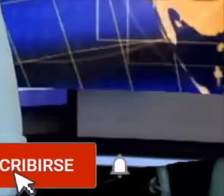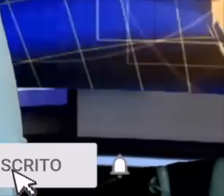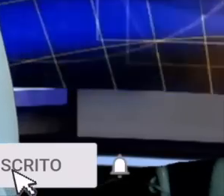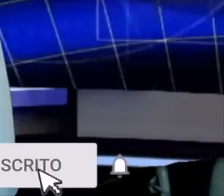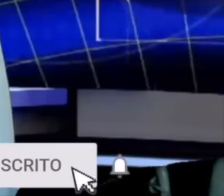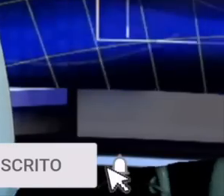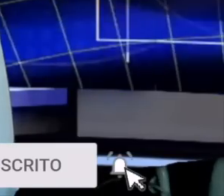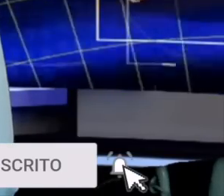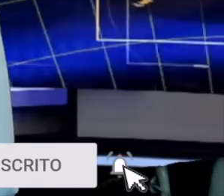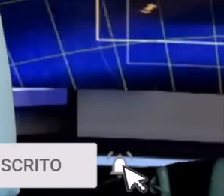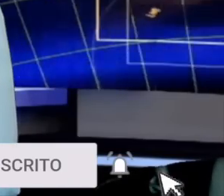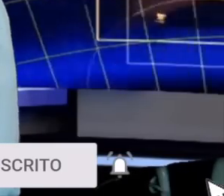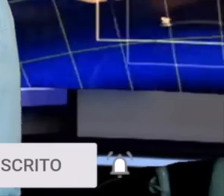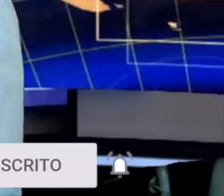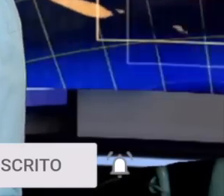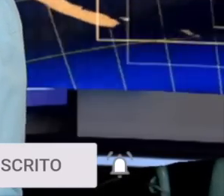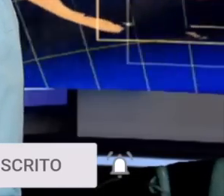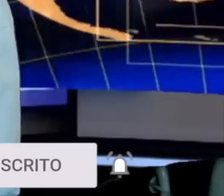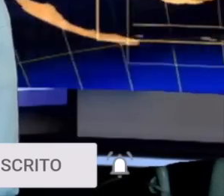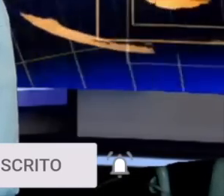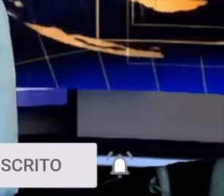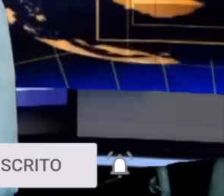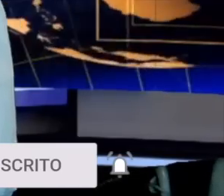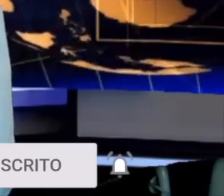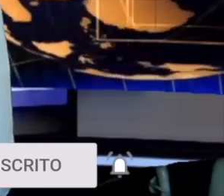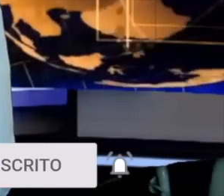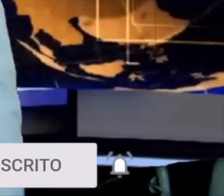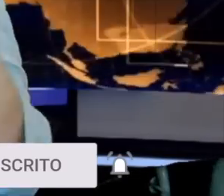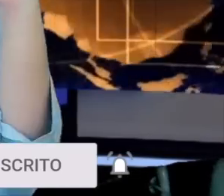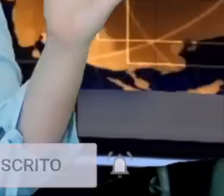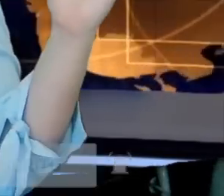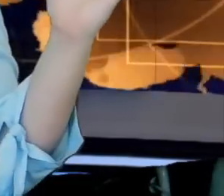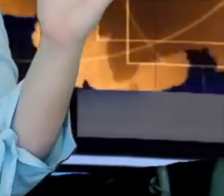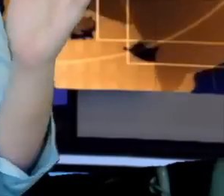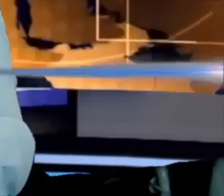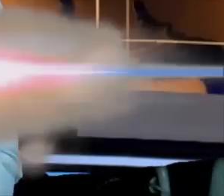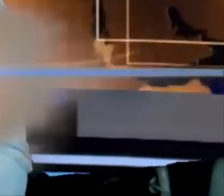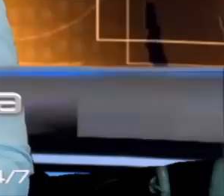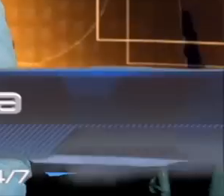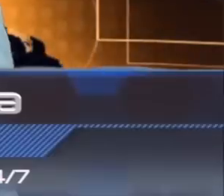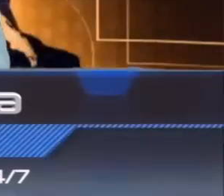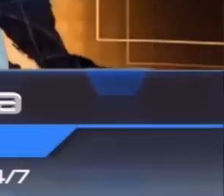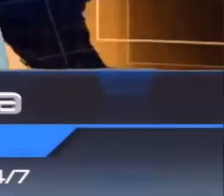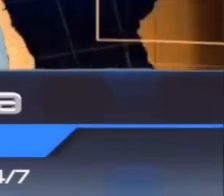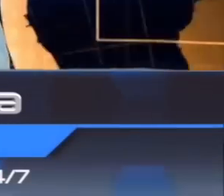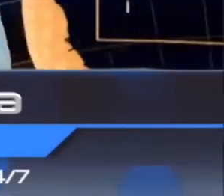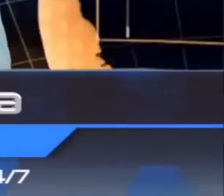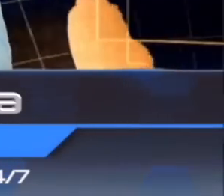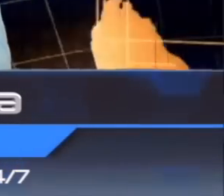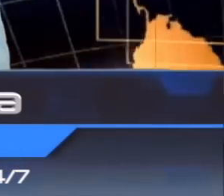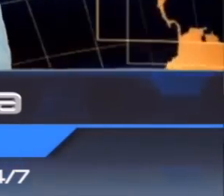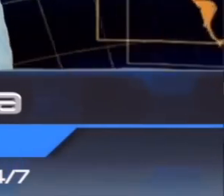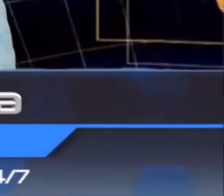Familia, ¿cómo están? Bienvenidos a este su canal, suscríbanse y activen la campanita de las notificaciones. Vamos comenzando con la información, con la noticia del día de